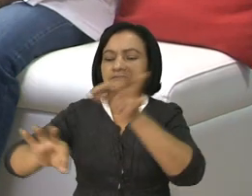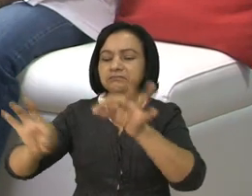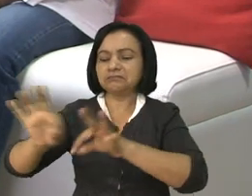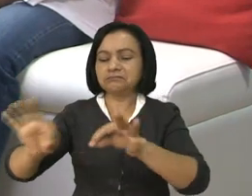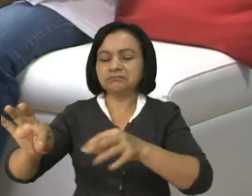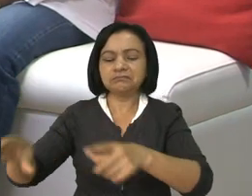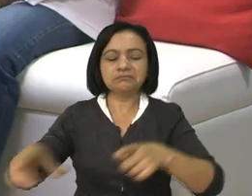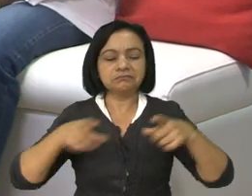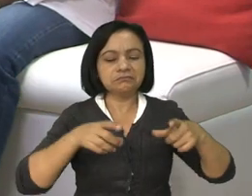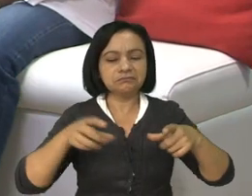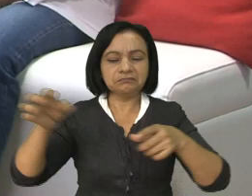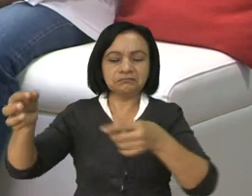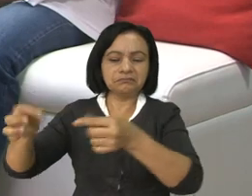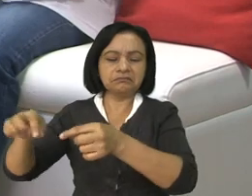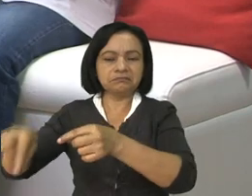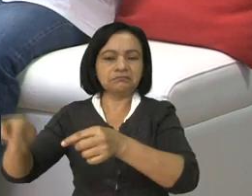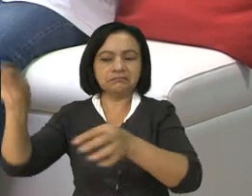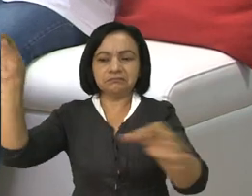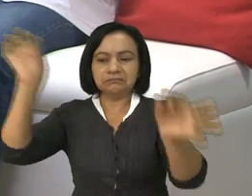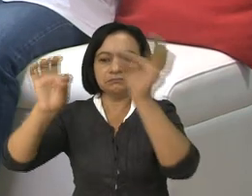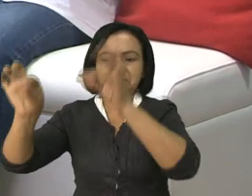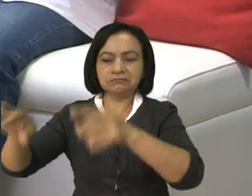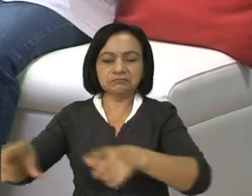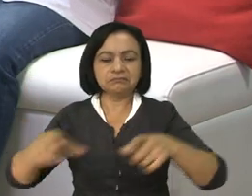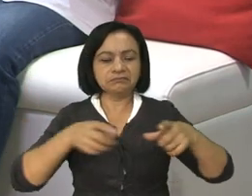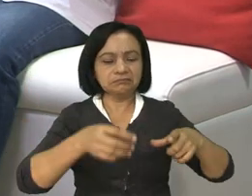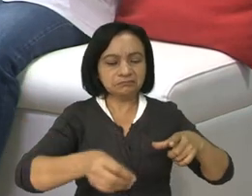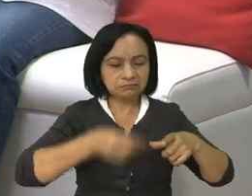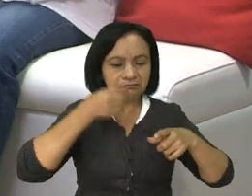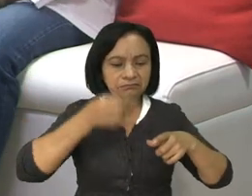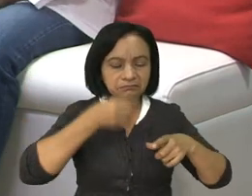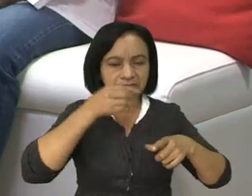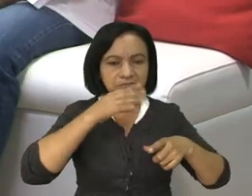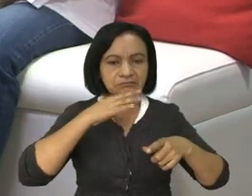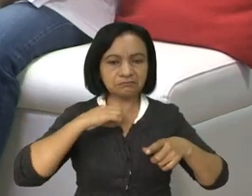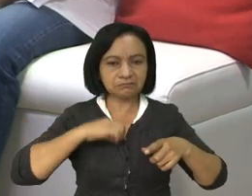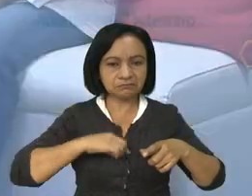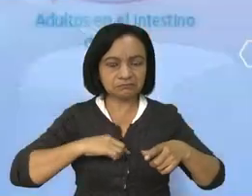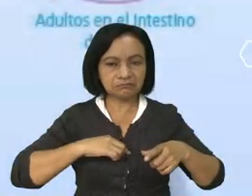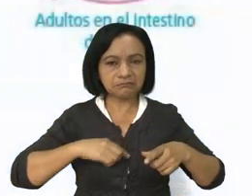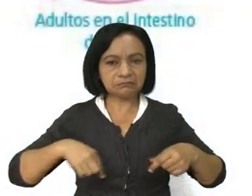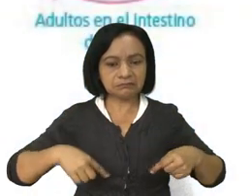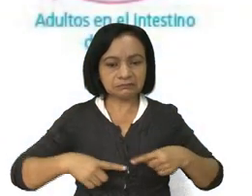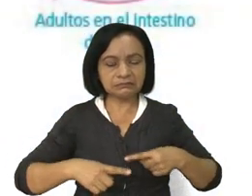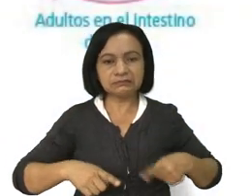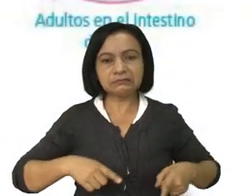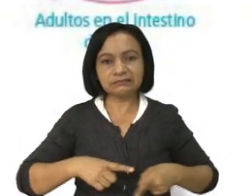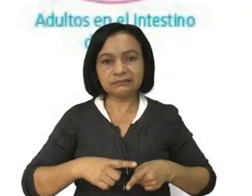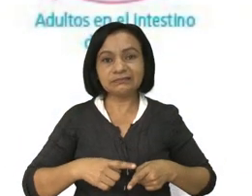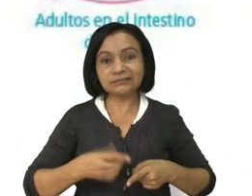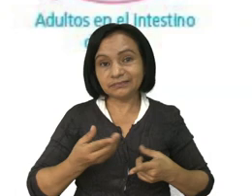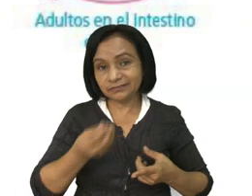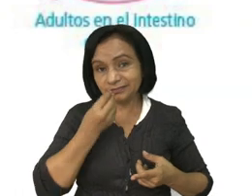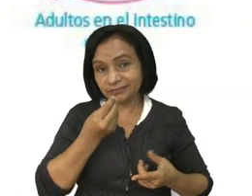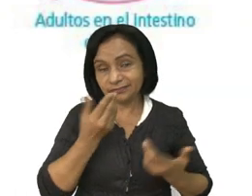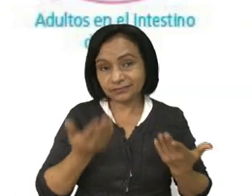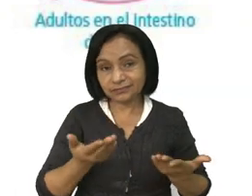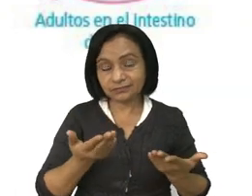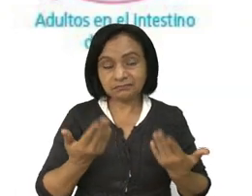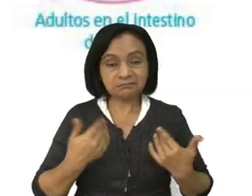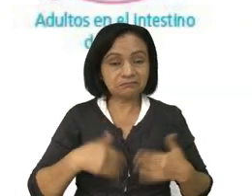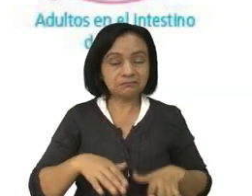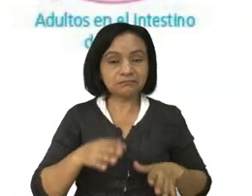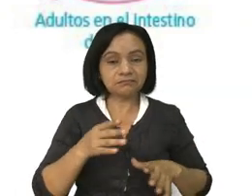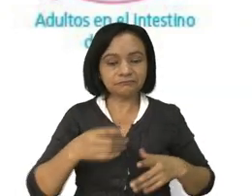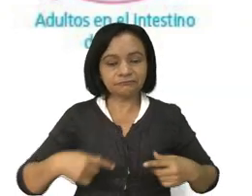la mosca depositó los huevos y entonces ahí inicia el proceso de replicación parasitaria. Y después nosotros lo ingerimos tranquilamente